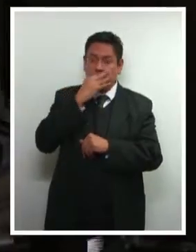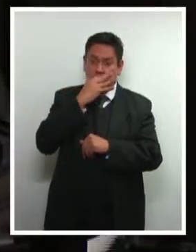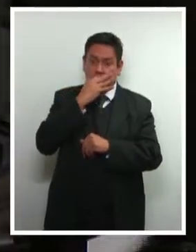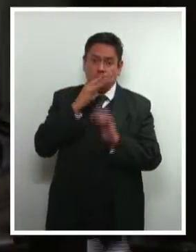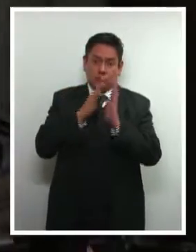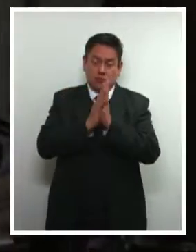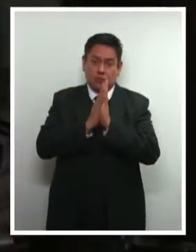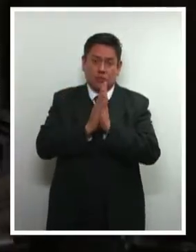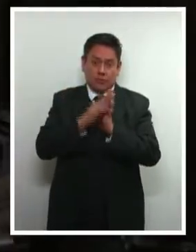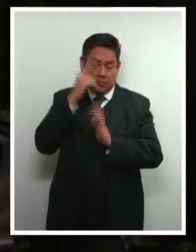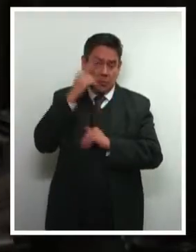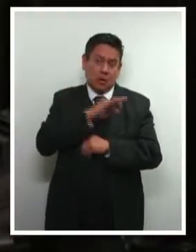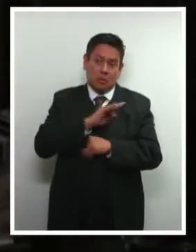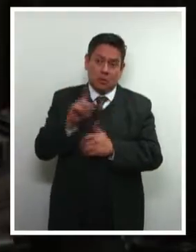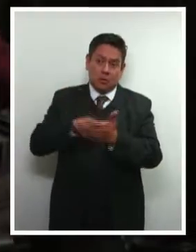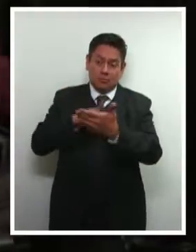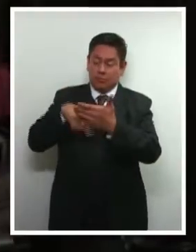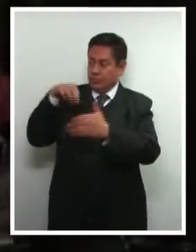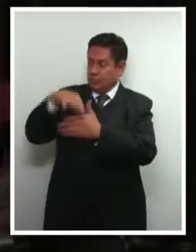modificación.